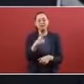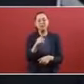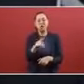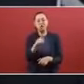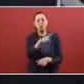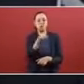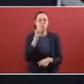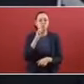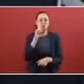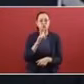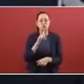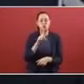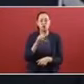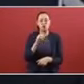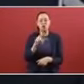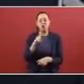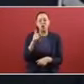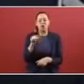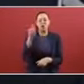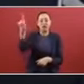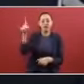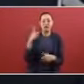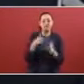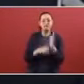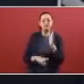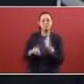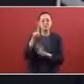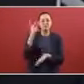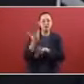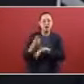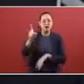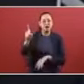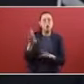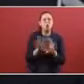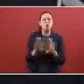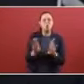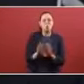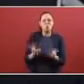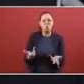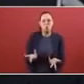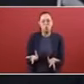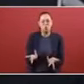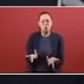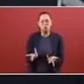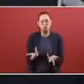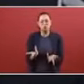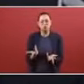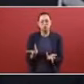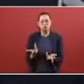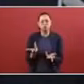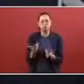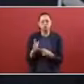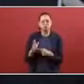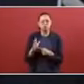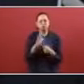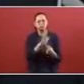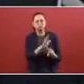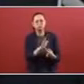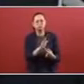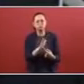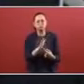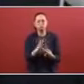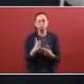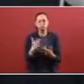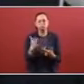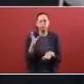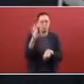Sánchez Cordero, el departamento en Houston, saber en qué momento fue que ella autorizó vía